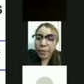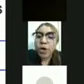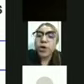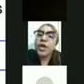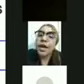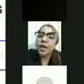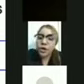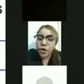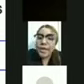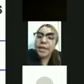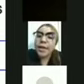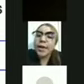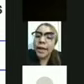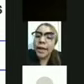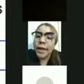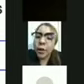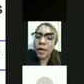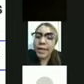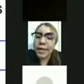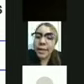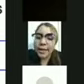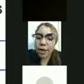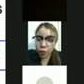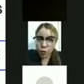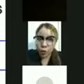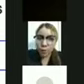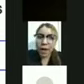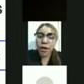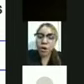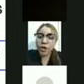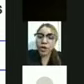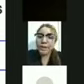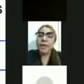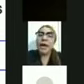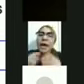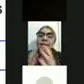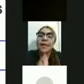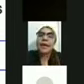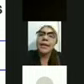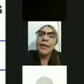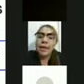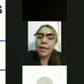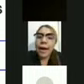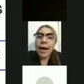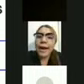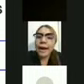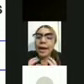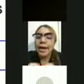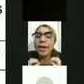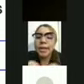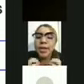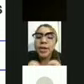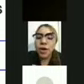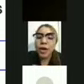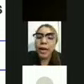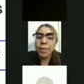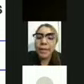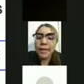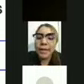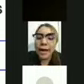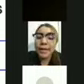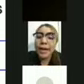lectura. Consideraciones a través de las lenguas y el desarrollo. Entonces, este se basa en la jerarquización